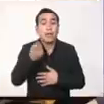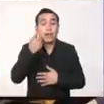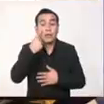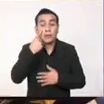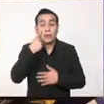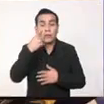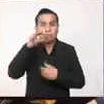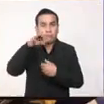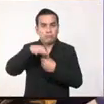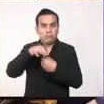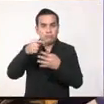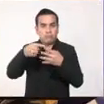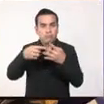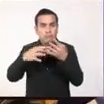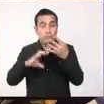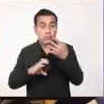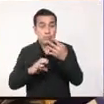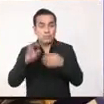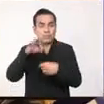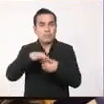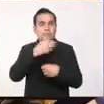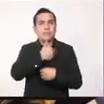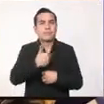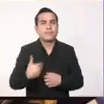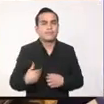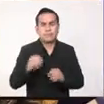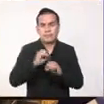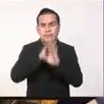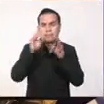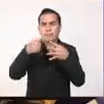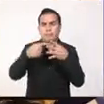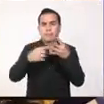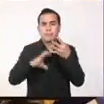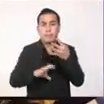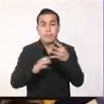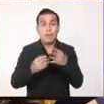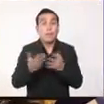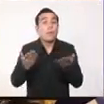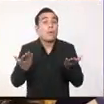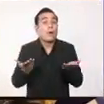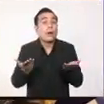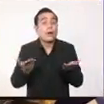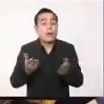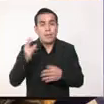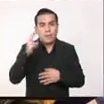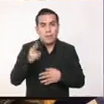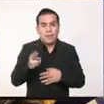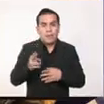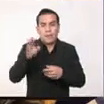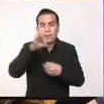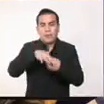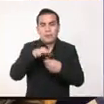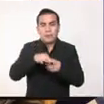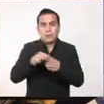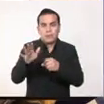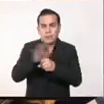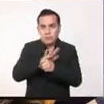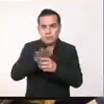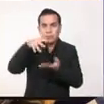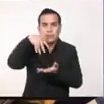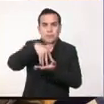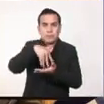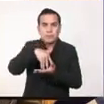con el presidente. La elección del presidente, dice la Constitución, va a ser de la forma que dije anteriormente, en una elección nacional, masiva,